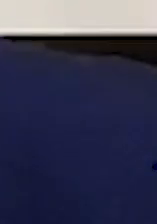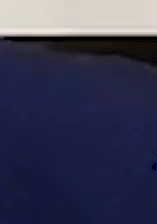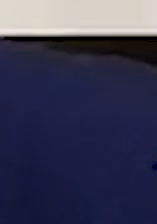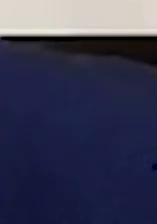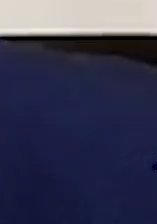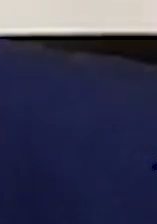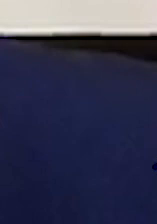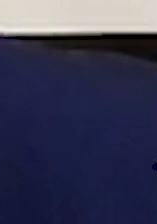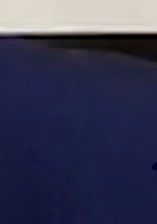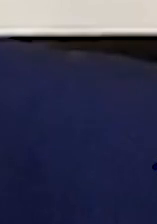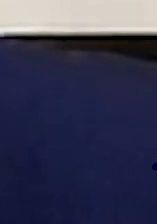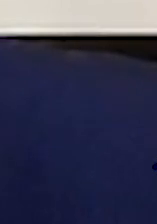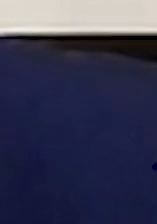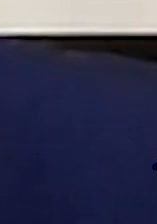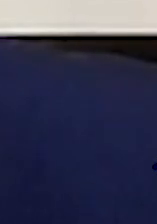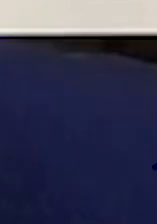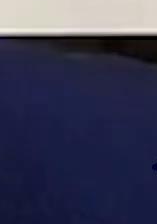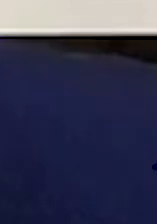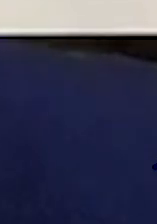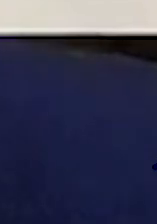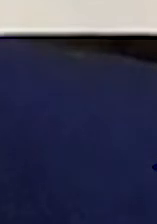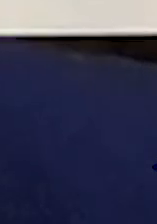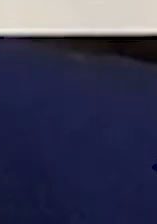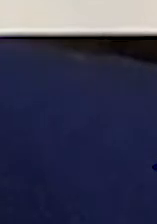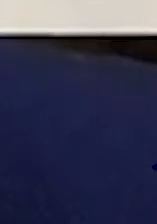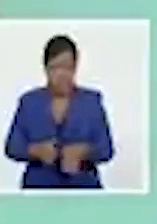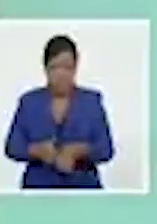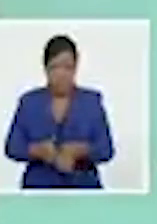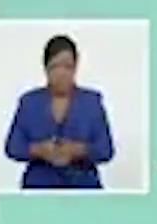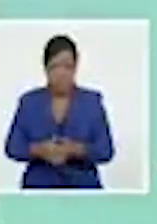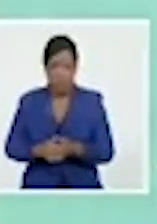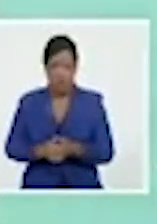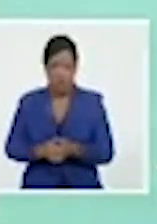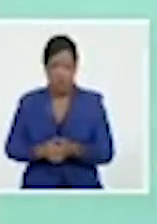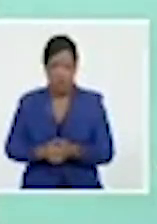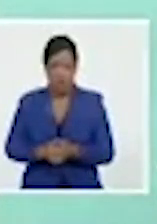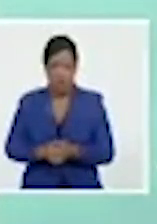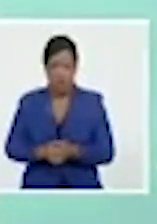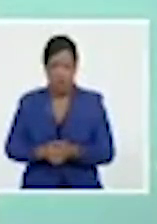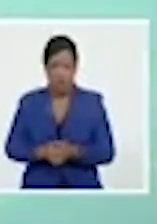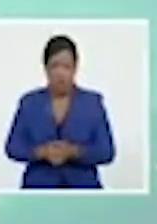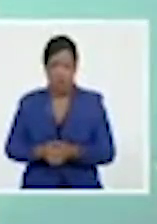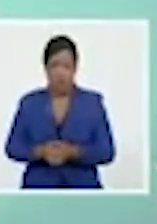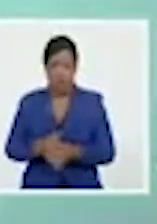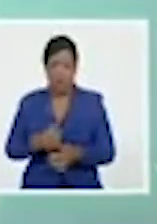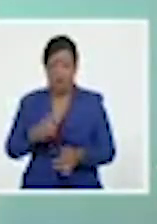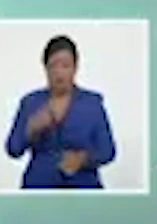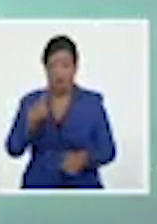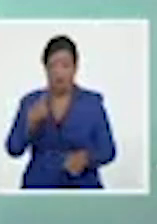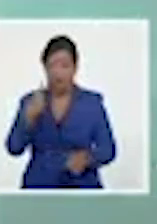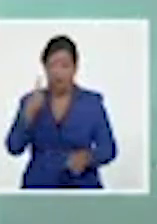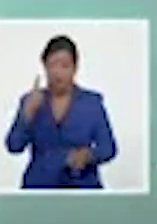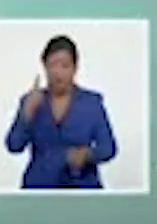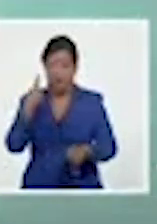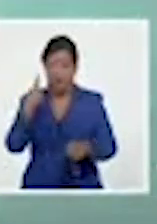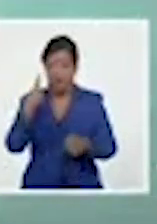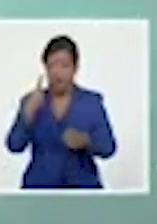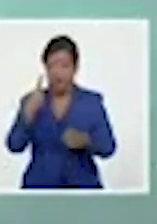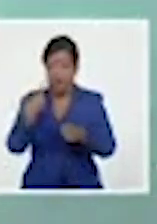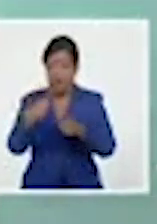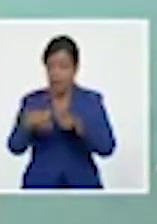un hospital. Yo quiero leer sus comentarios, quiero leer sus opiniones y quiero saber si ustedes conocen a un médico que en